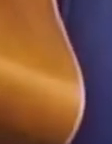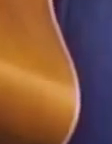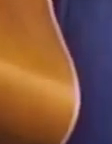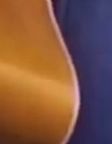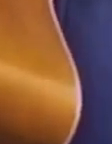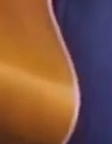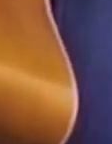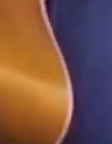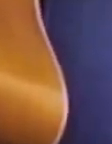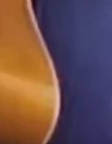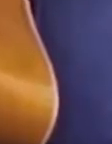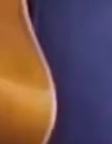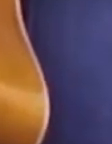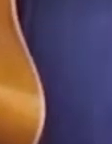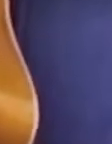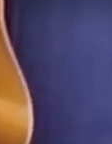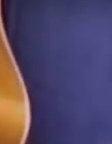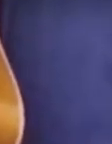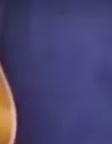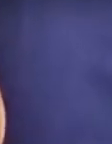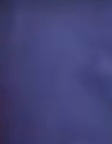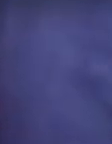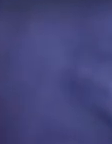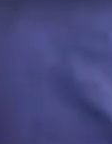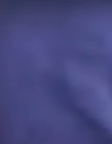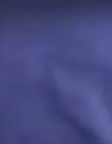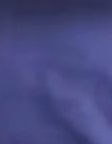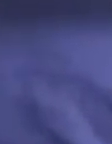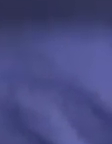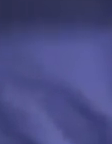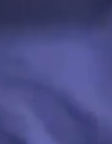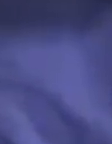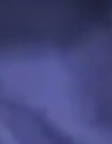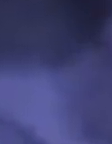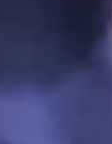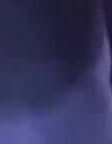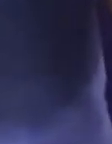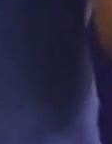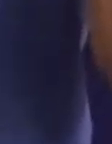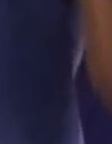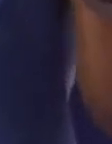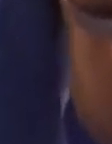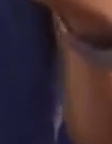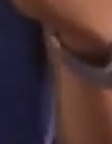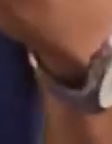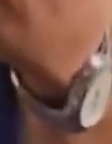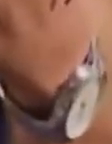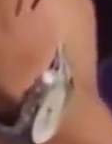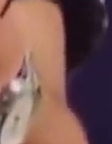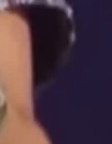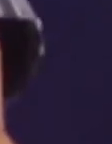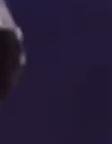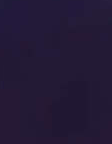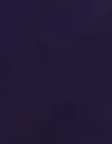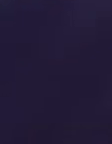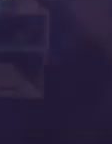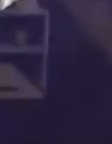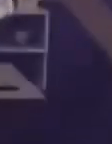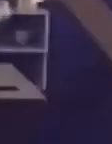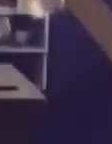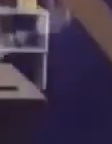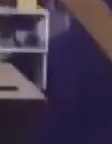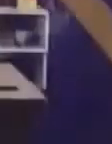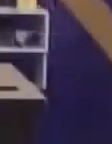Ralnangun sururu, mento sharu, mento uy. Antura